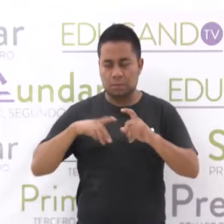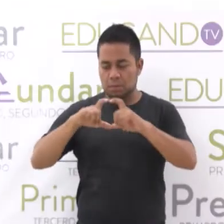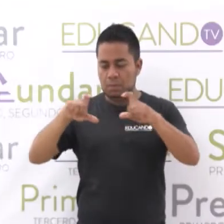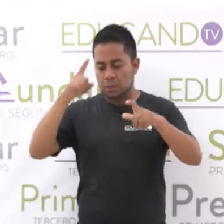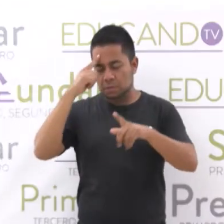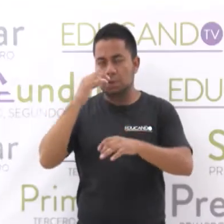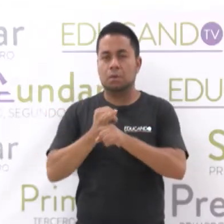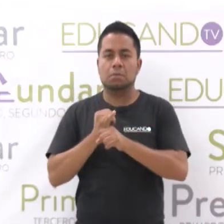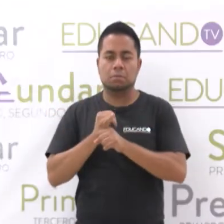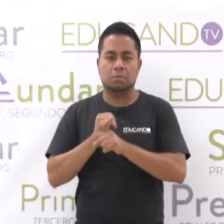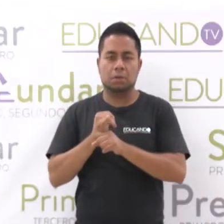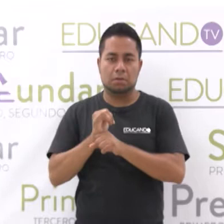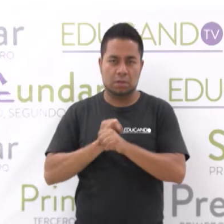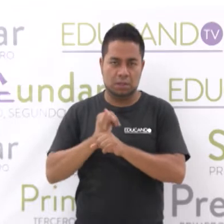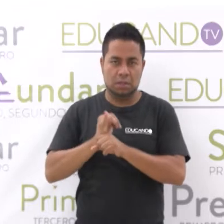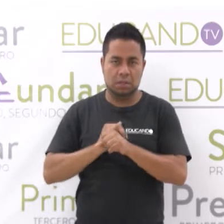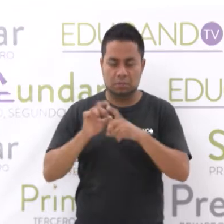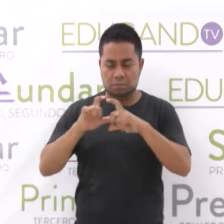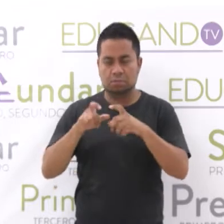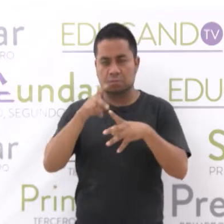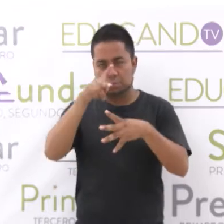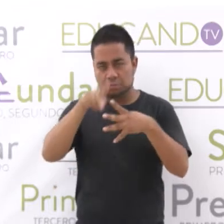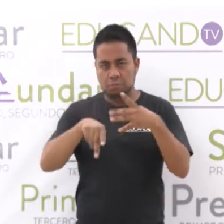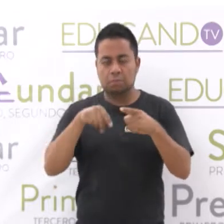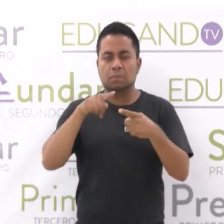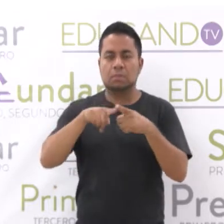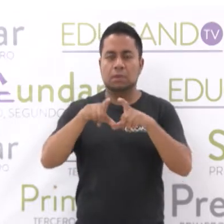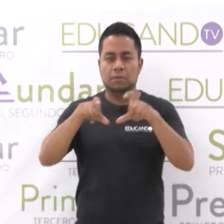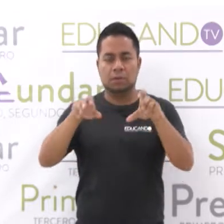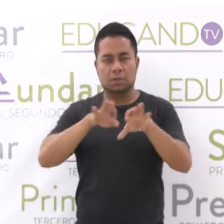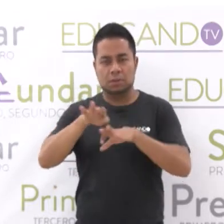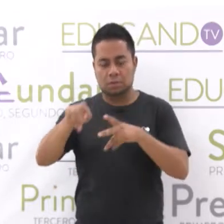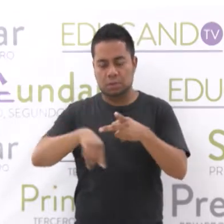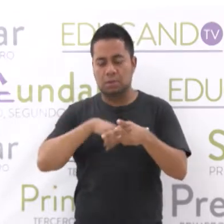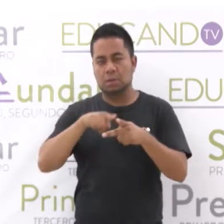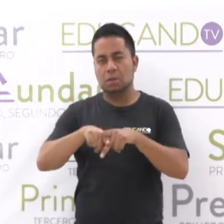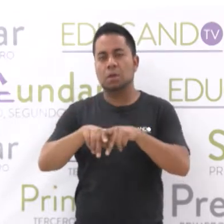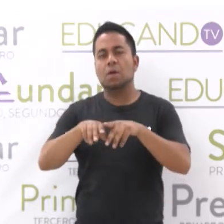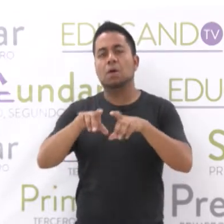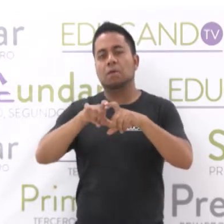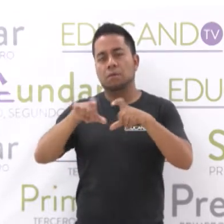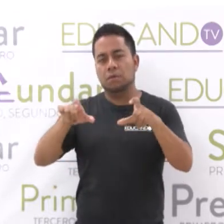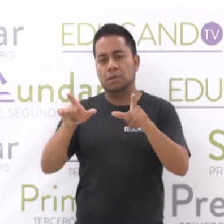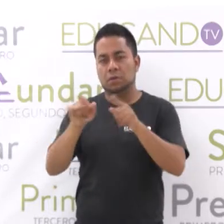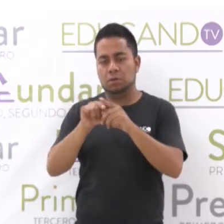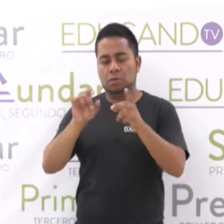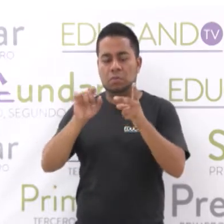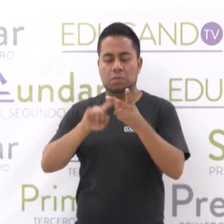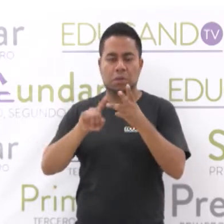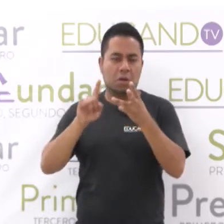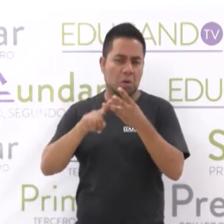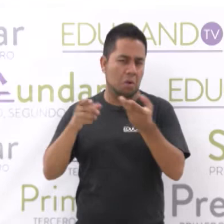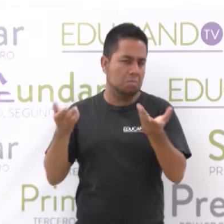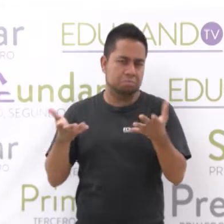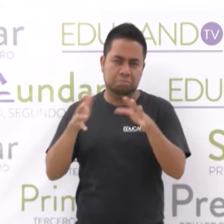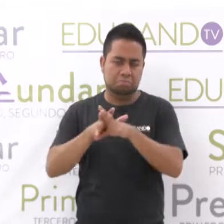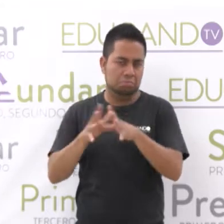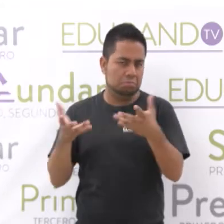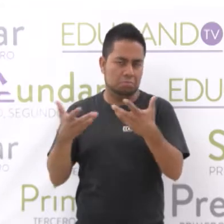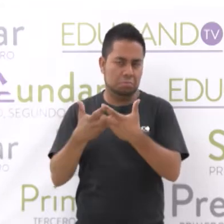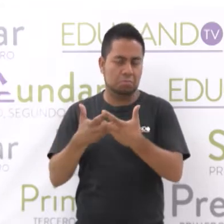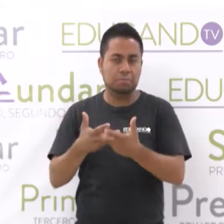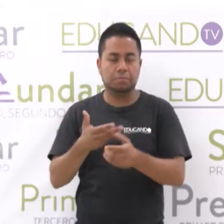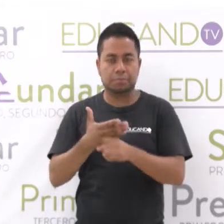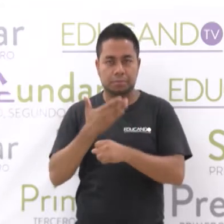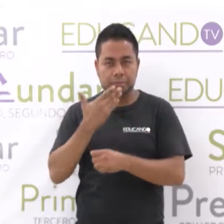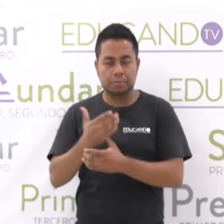Aquí en esta ficha catalográfica usualmente la utilizan los bibliotecarios para catalogar un